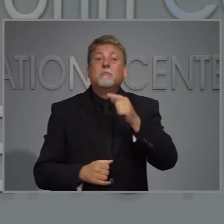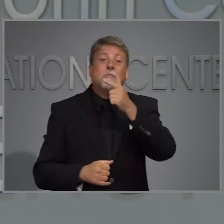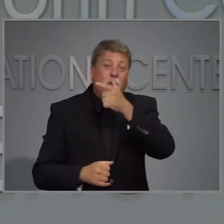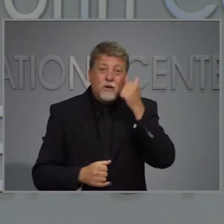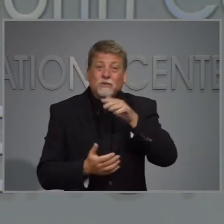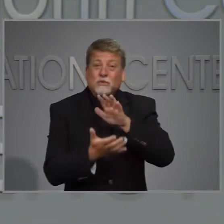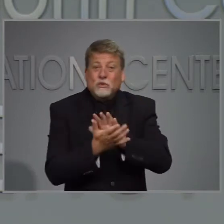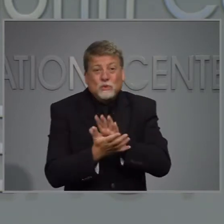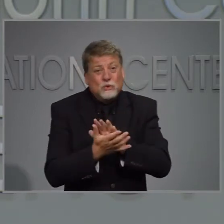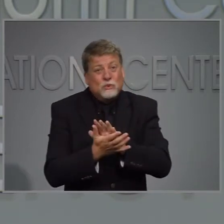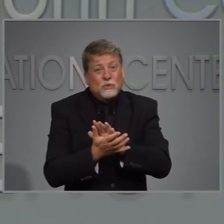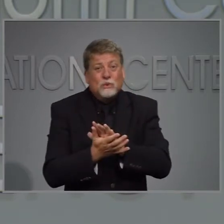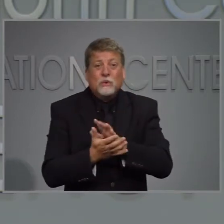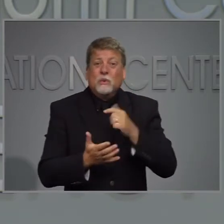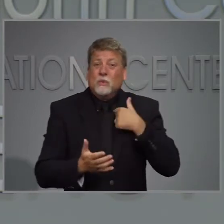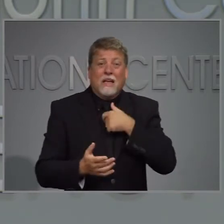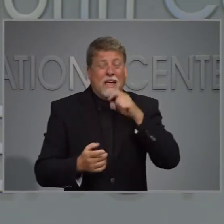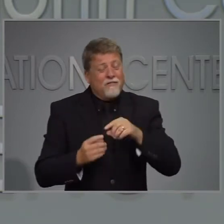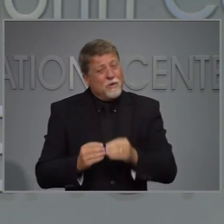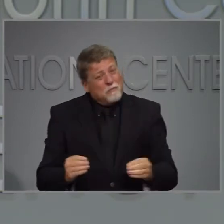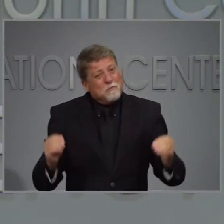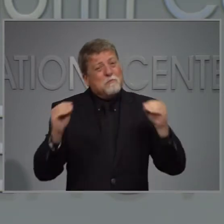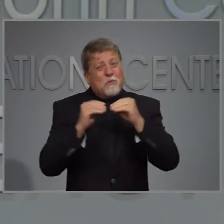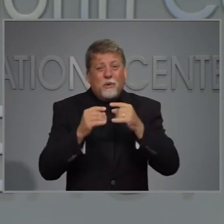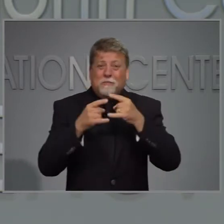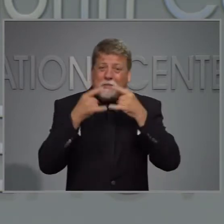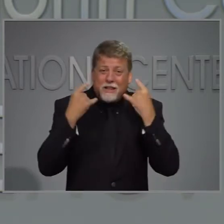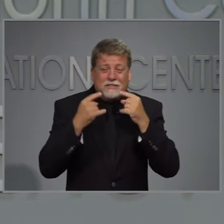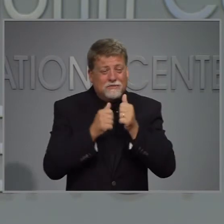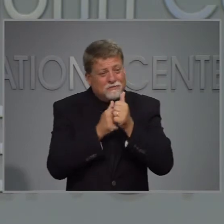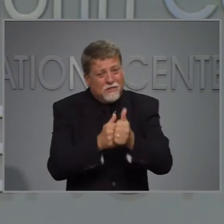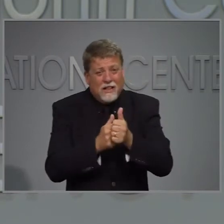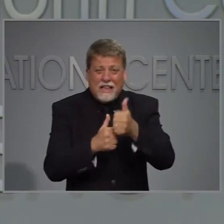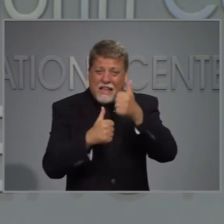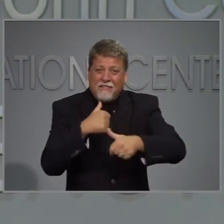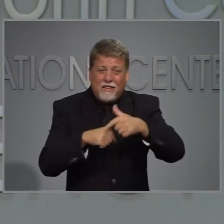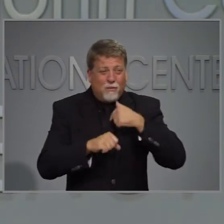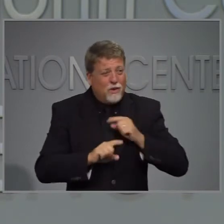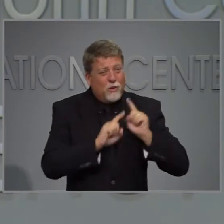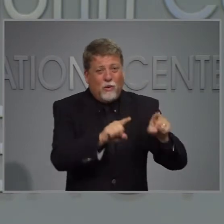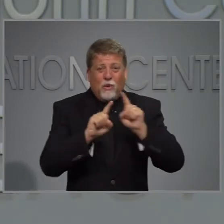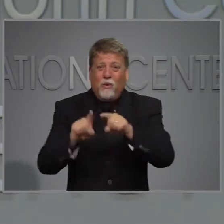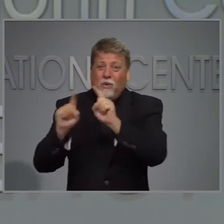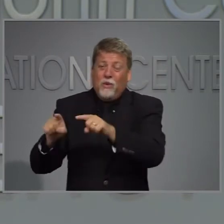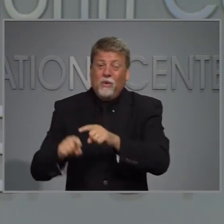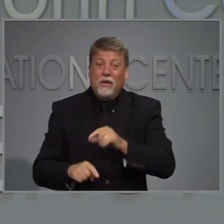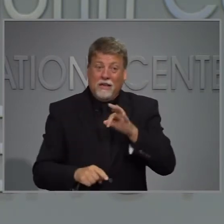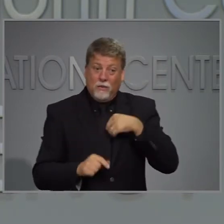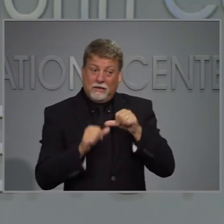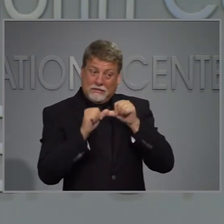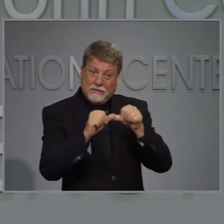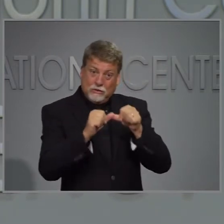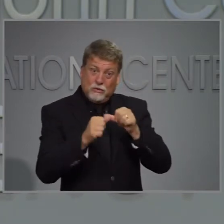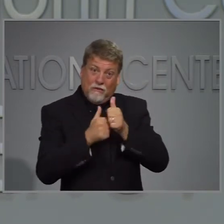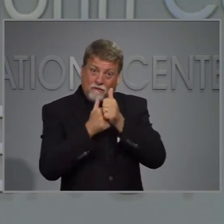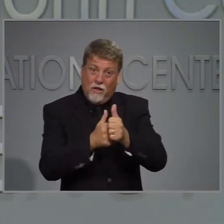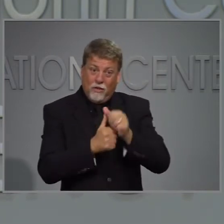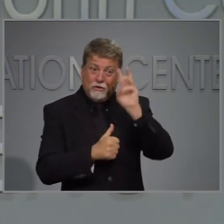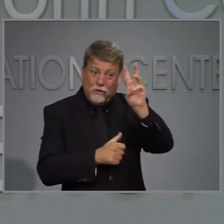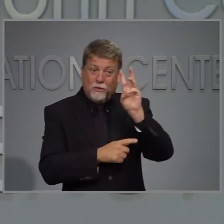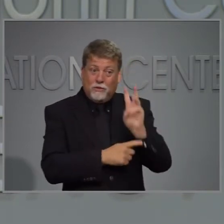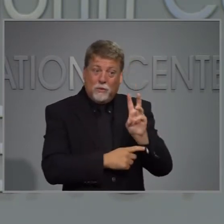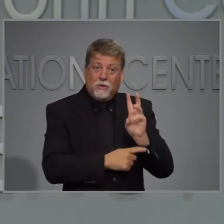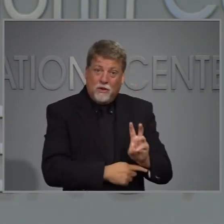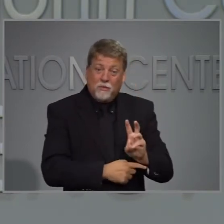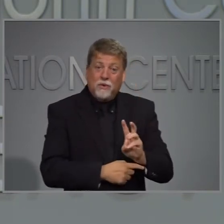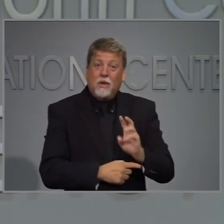Estas estrategias sencillas son más importantes que nunca. Momento de cumplir. Mientras más personas lo hagan,